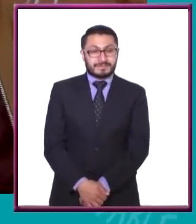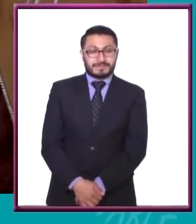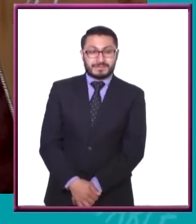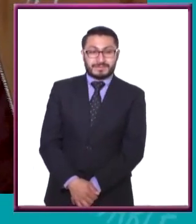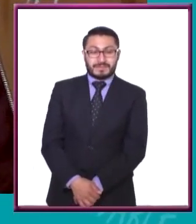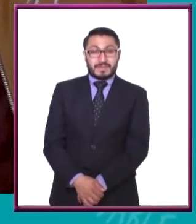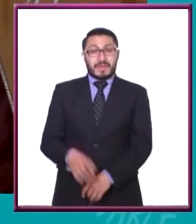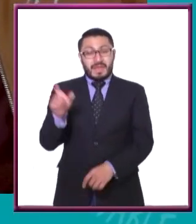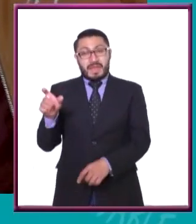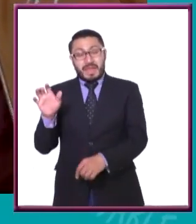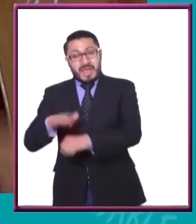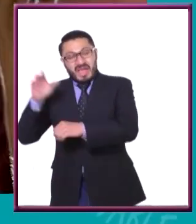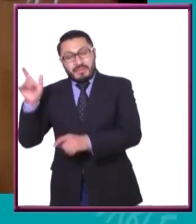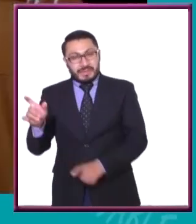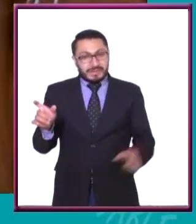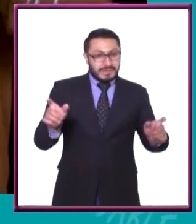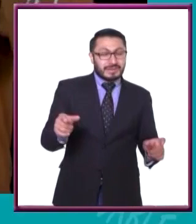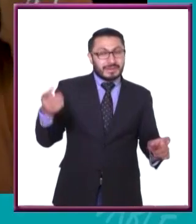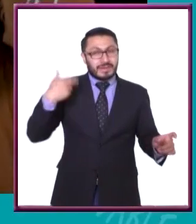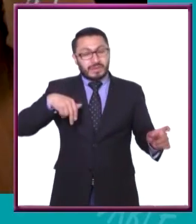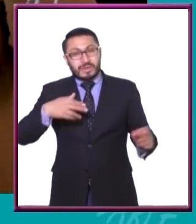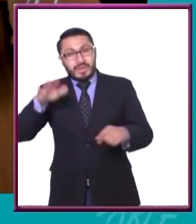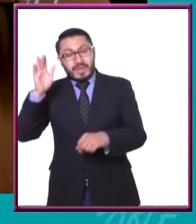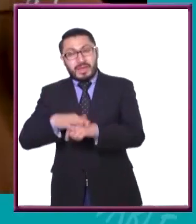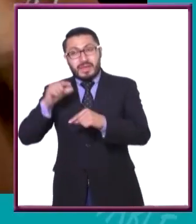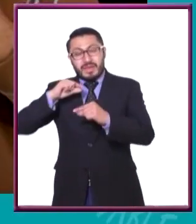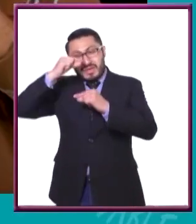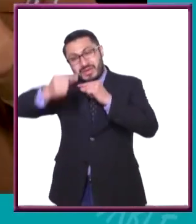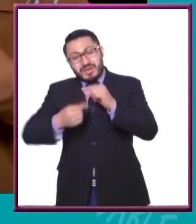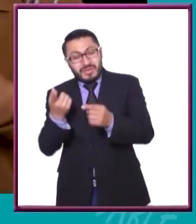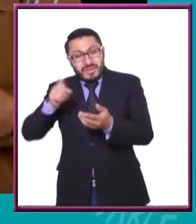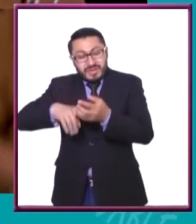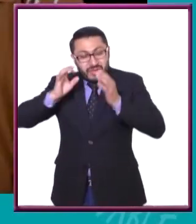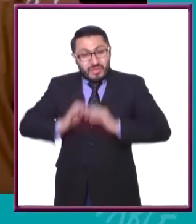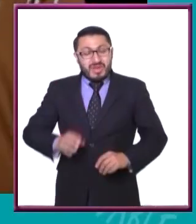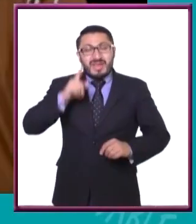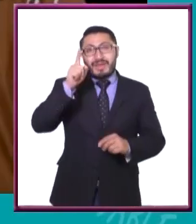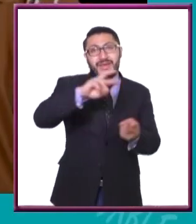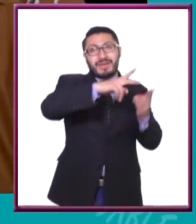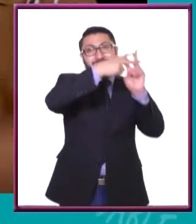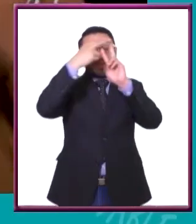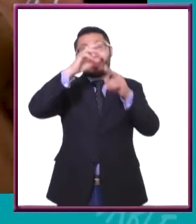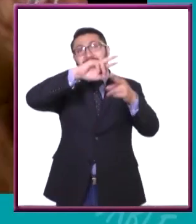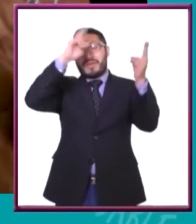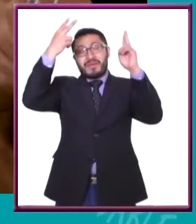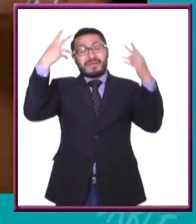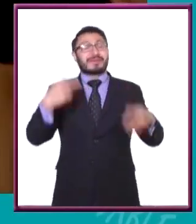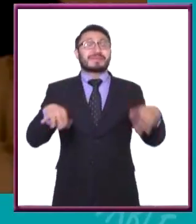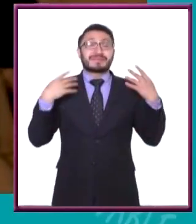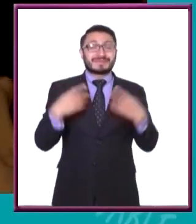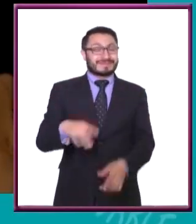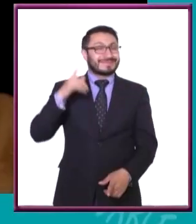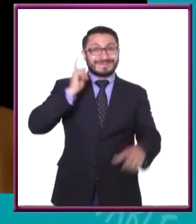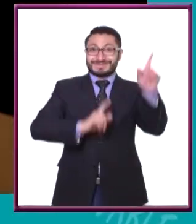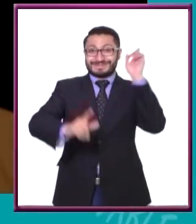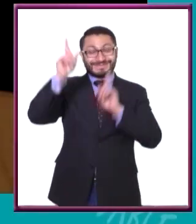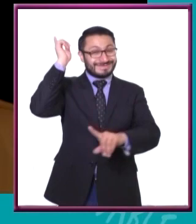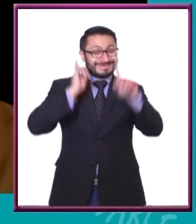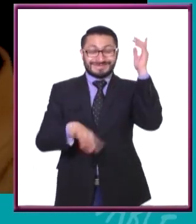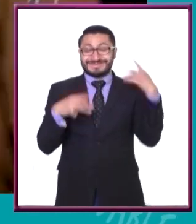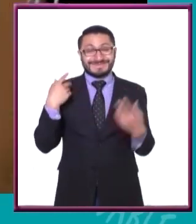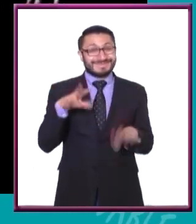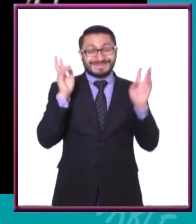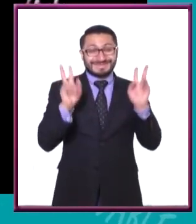estos están de más que aquí, por lo tanto tenemos más átomos en el cuerpo que estrellas en el universo. ¿Quién lo hubiera pensado? ¡Qué